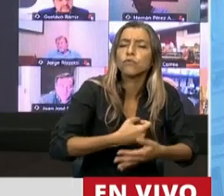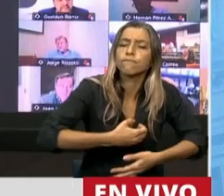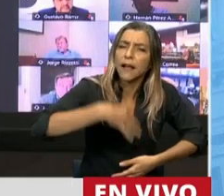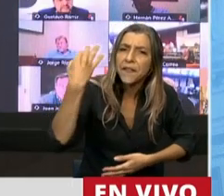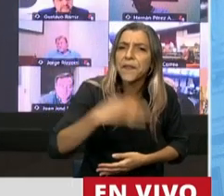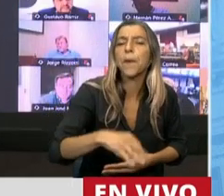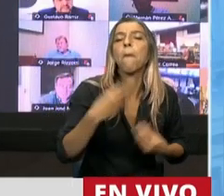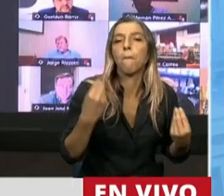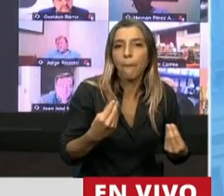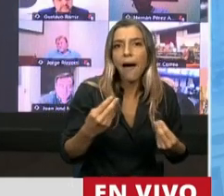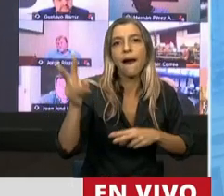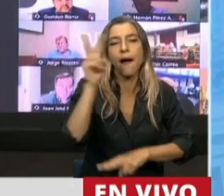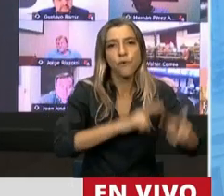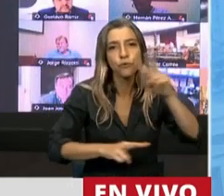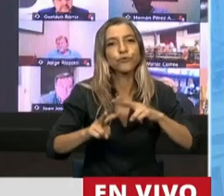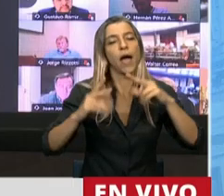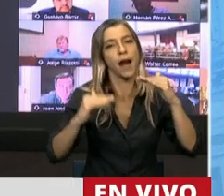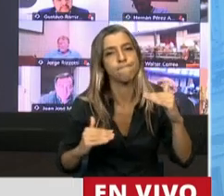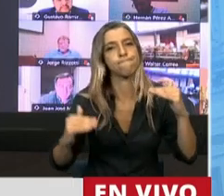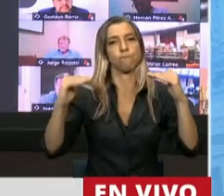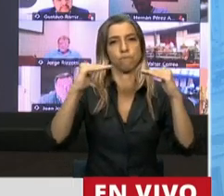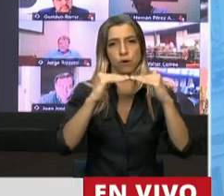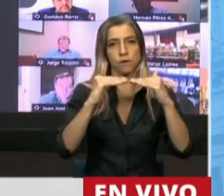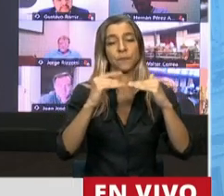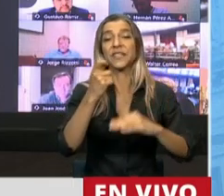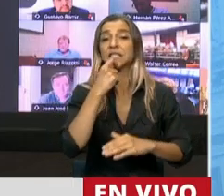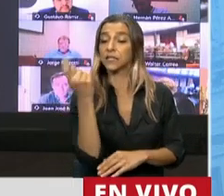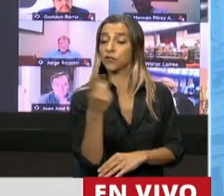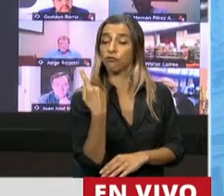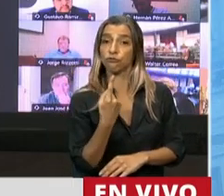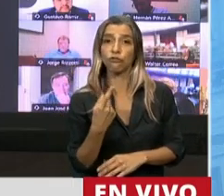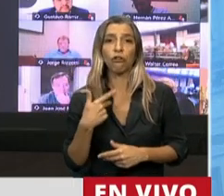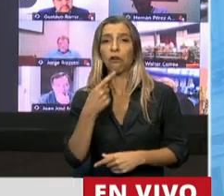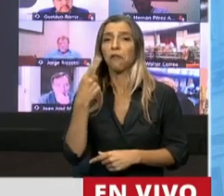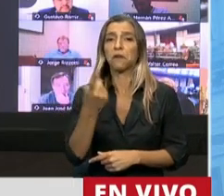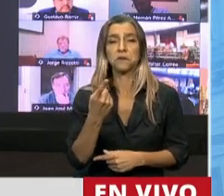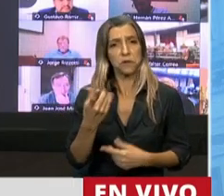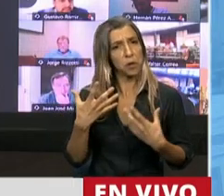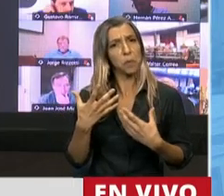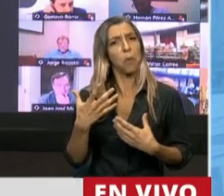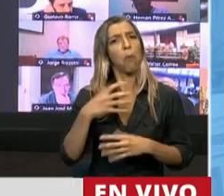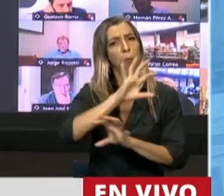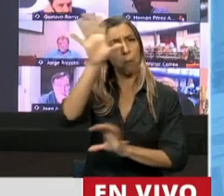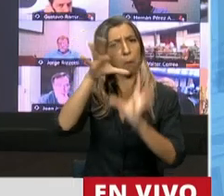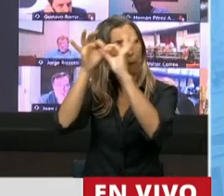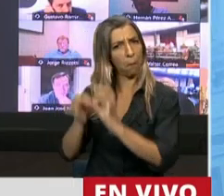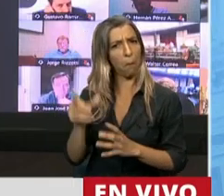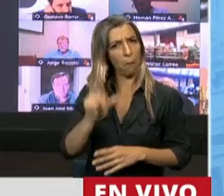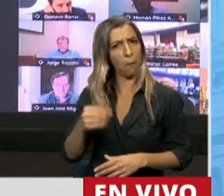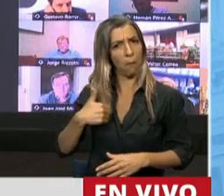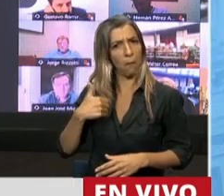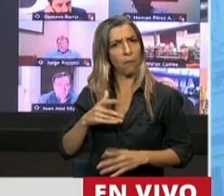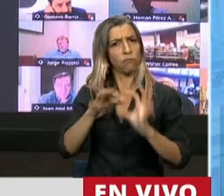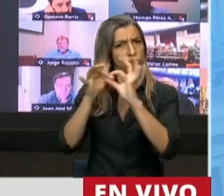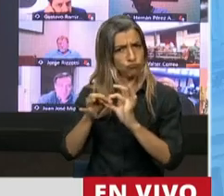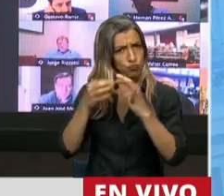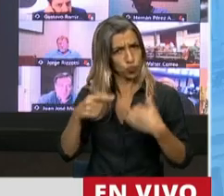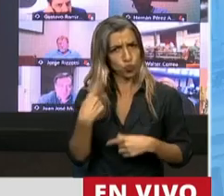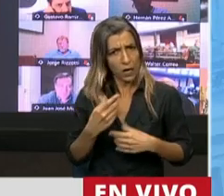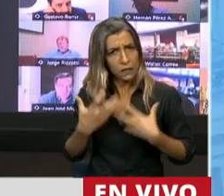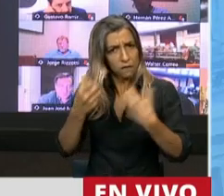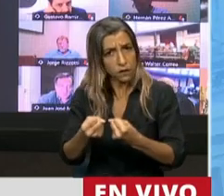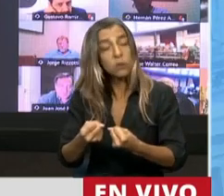mencionaba y, por ejemplo, para decir que defendemos el federalismo, podríamos estar discutiendo una nueva ley de